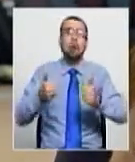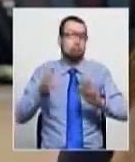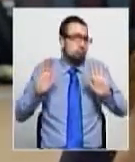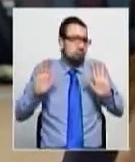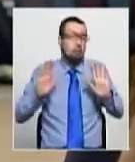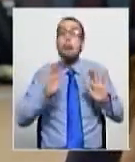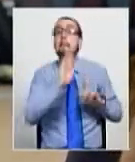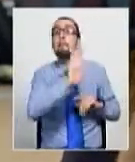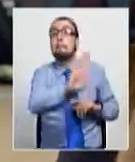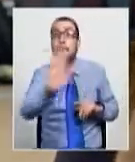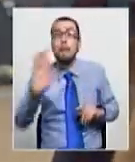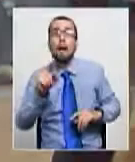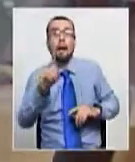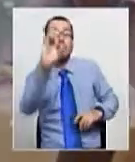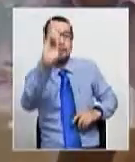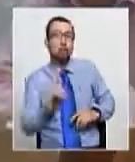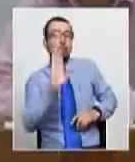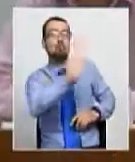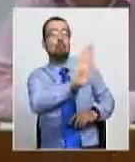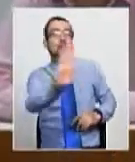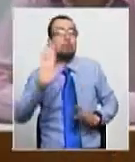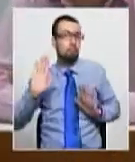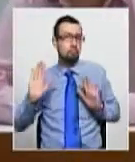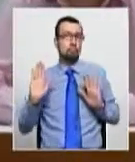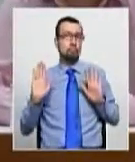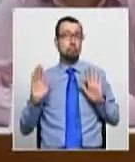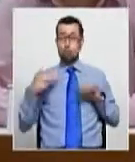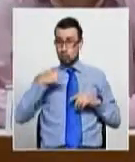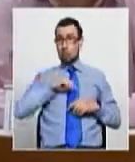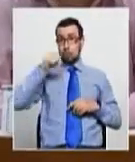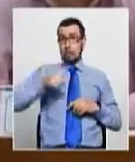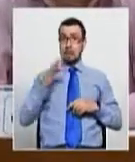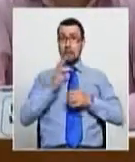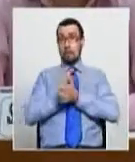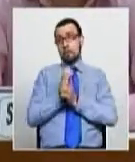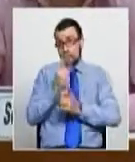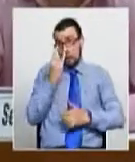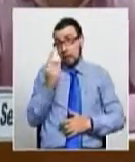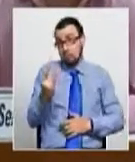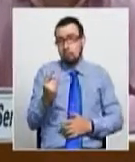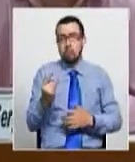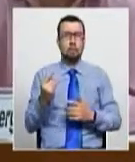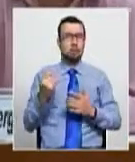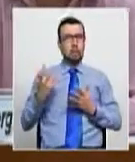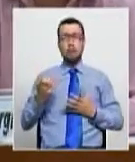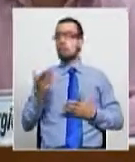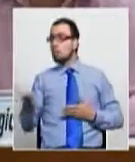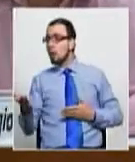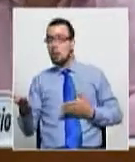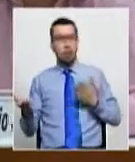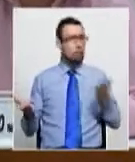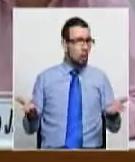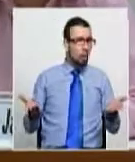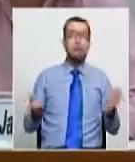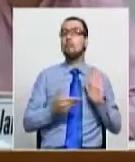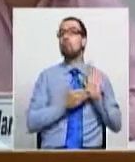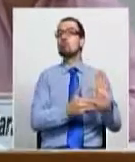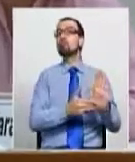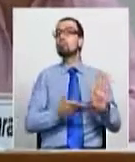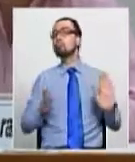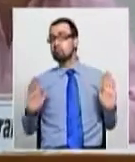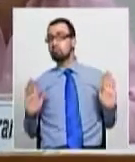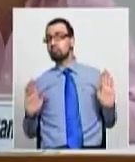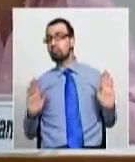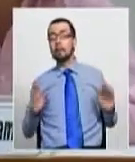finalmente el televidente quien adopte esa postura nosotros en del icaf estamos interesados en mostrar a ambas orillas de lo que es este proceso